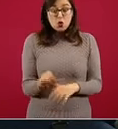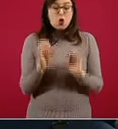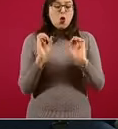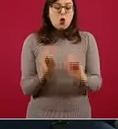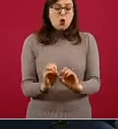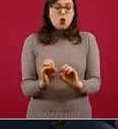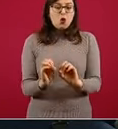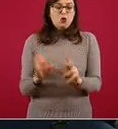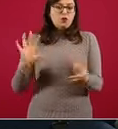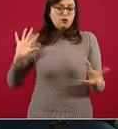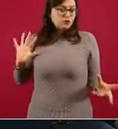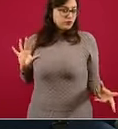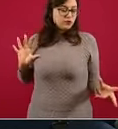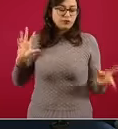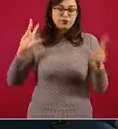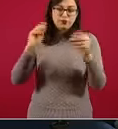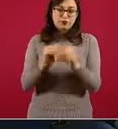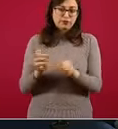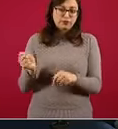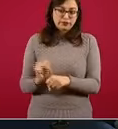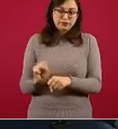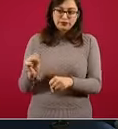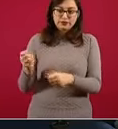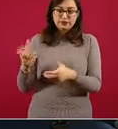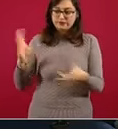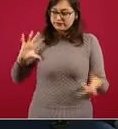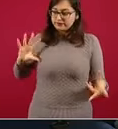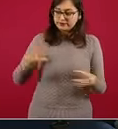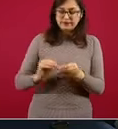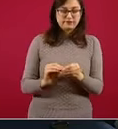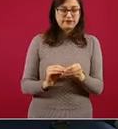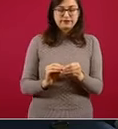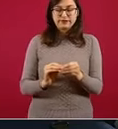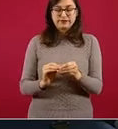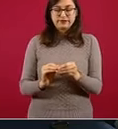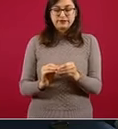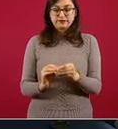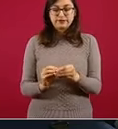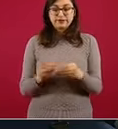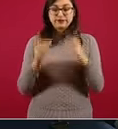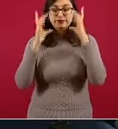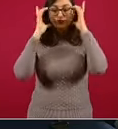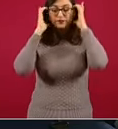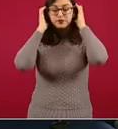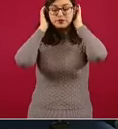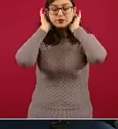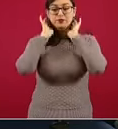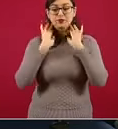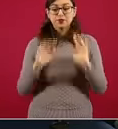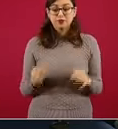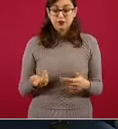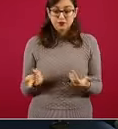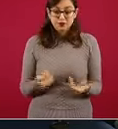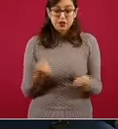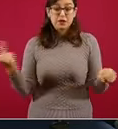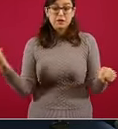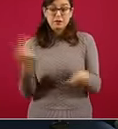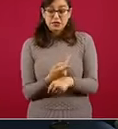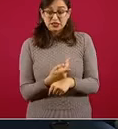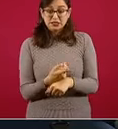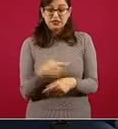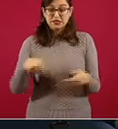semanas epidemiológicas pasadas? ¿Y esto qué significa para los estados, por ejemplo,